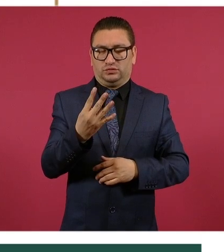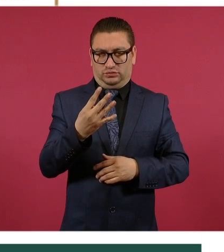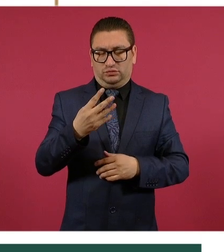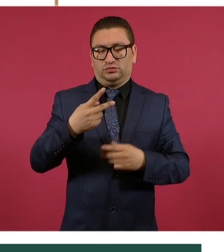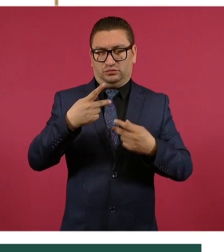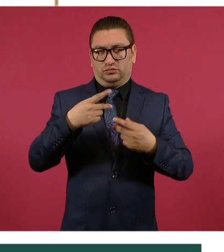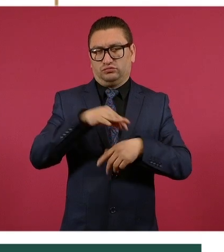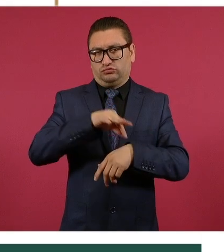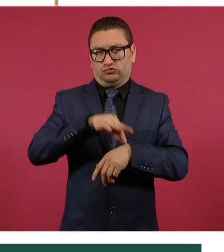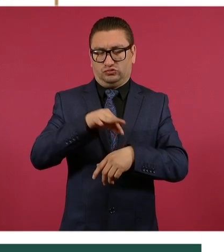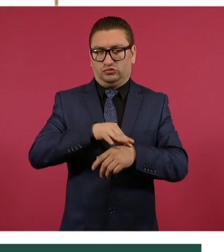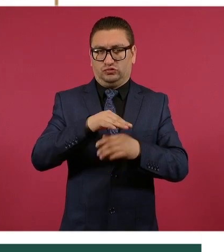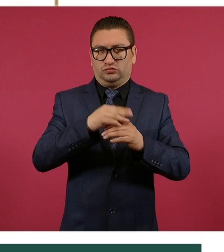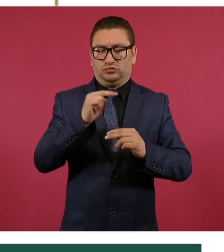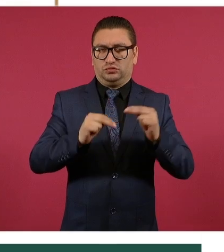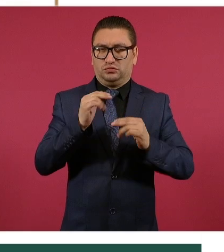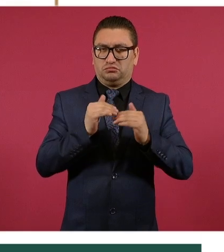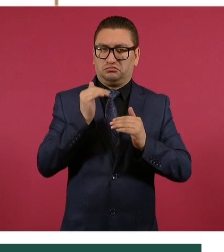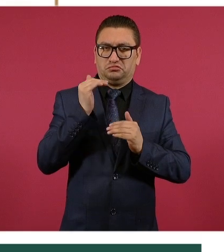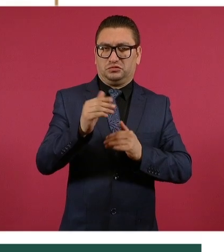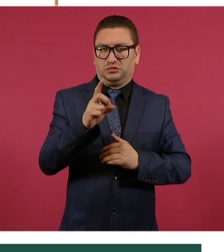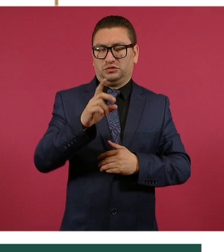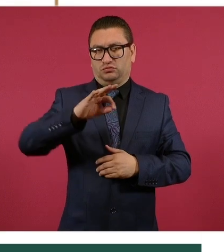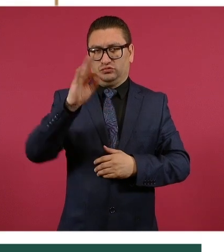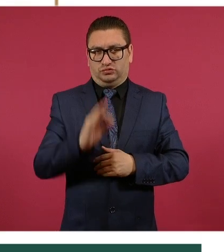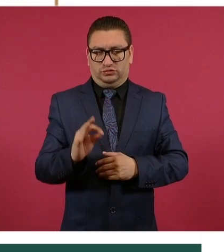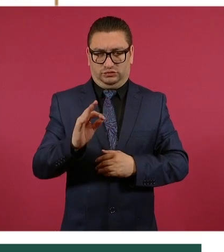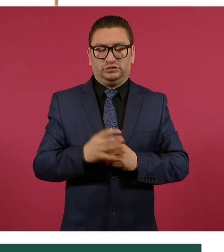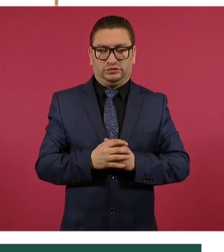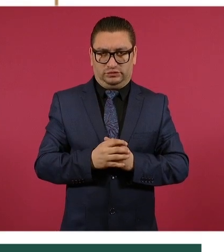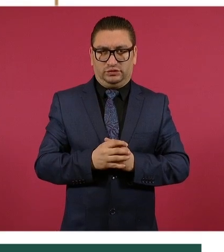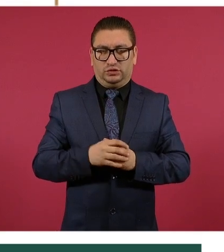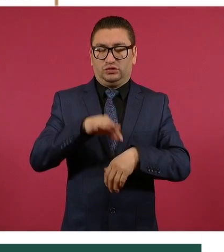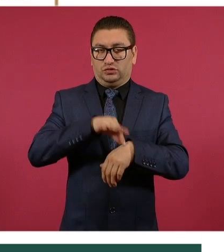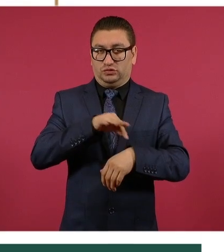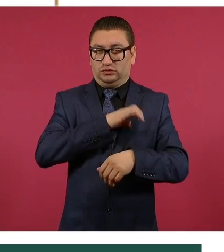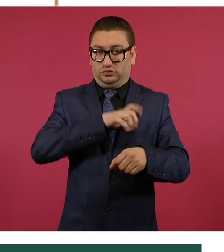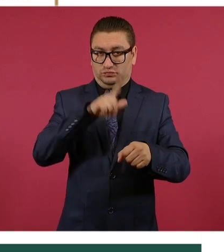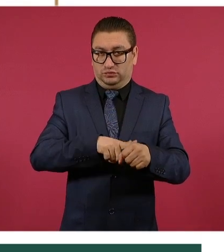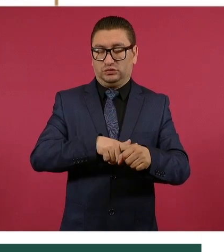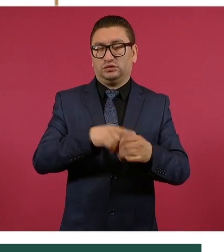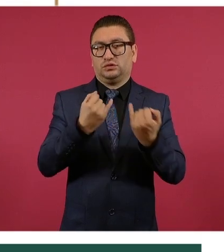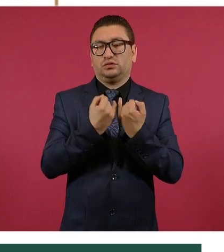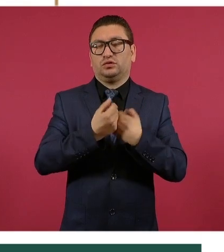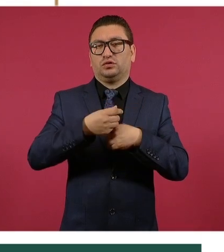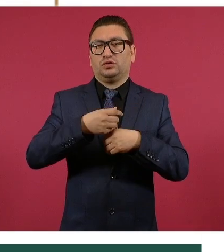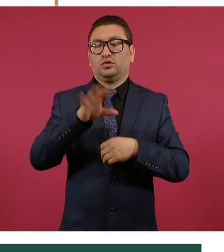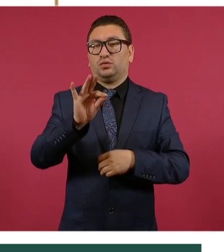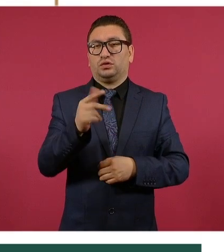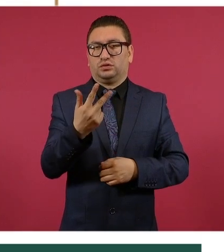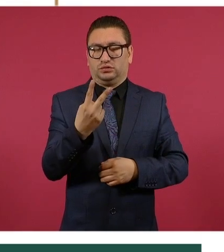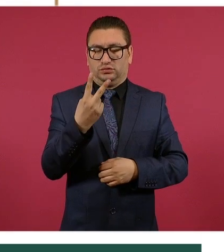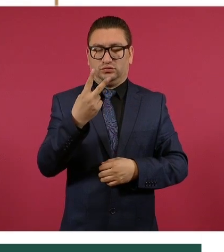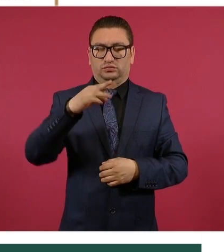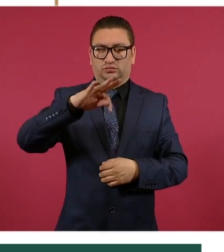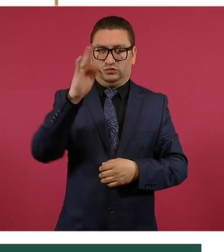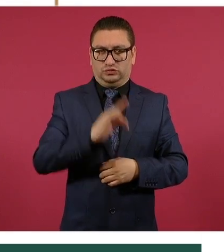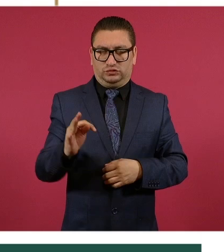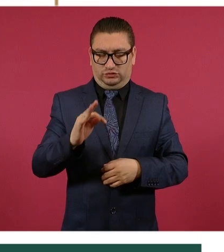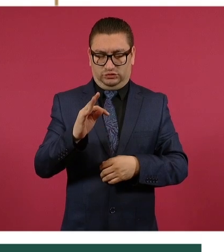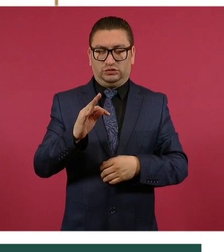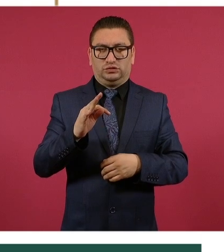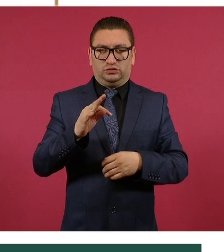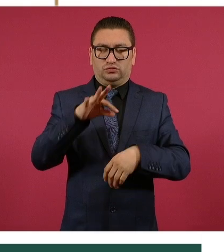médicos, un incremento de 30% sobre médicos especialistas y 42% en